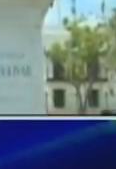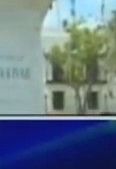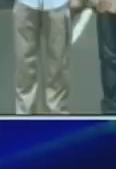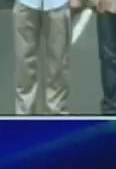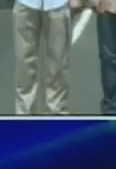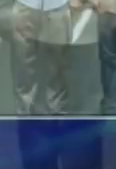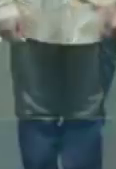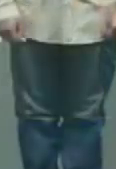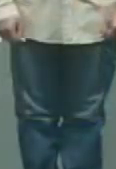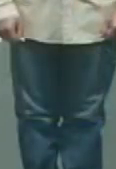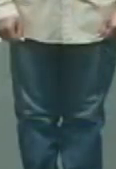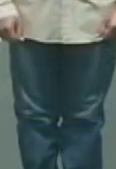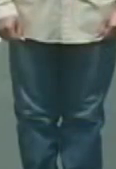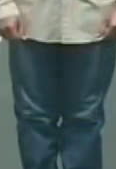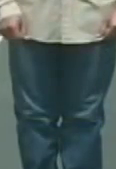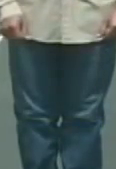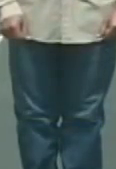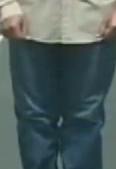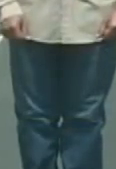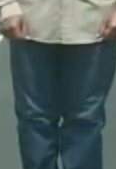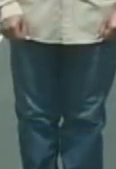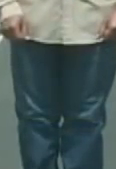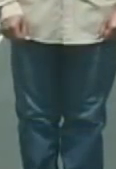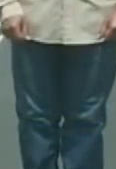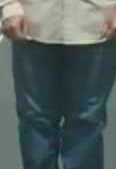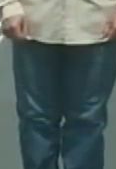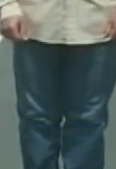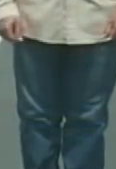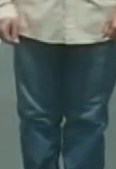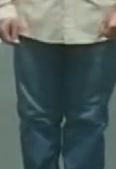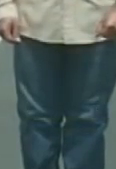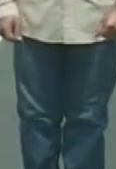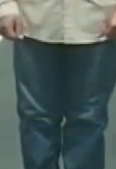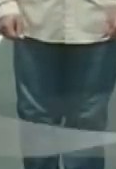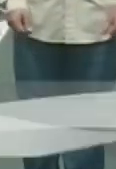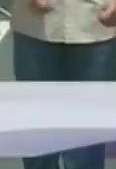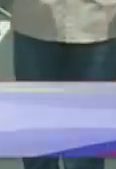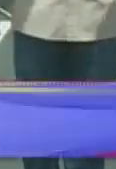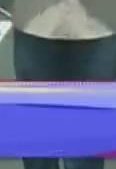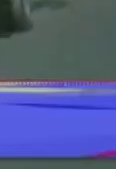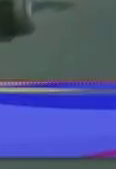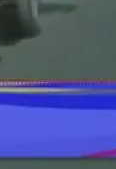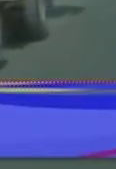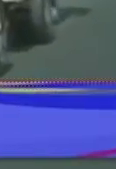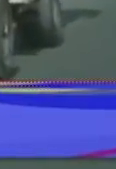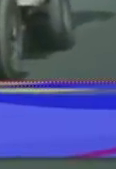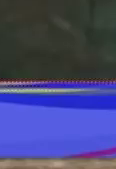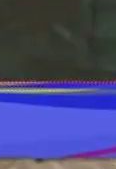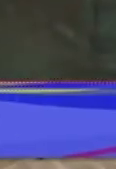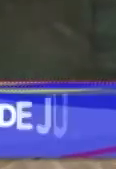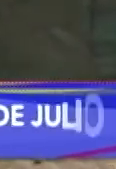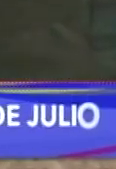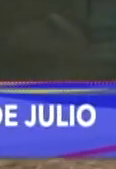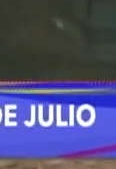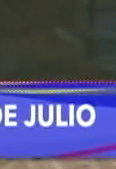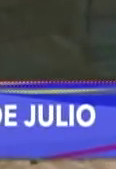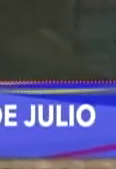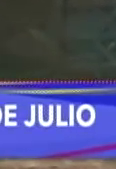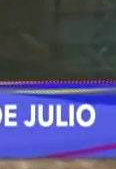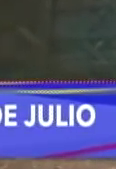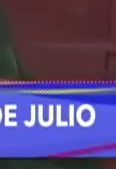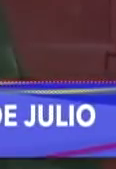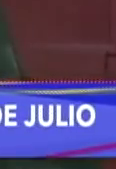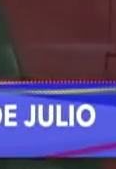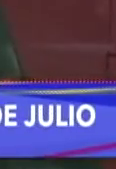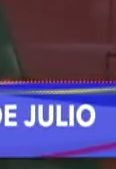Presidente, reciba usted un caluroso saludo revolucionario, chavista, de amor a esta patria.